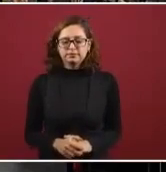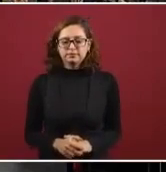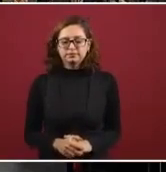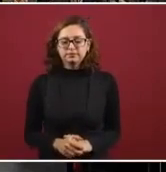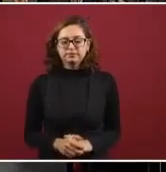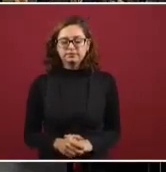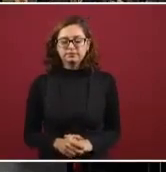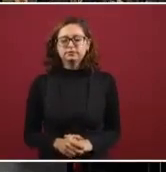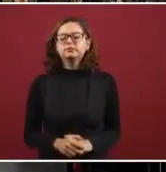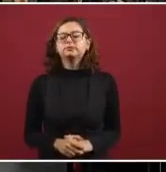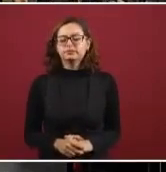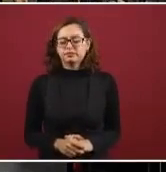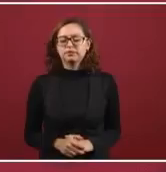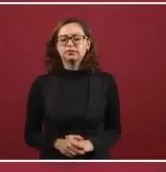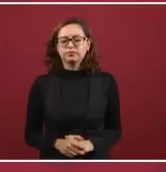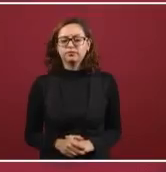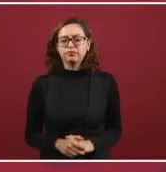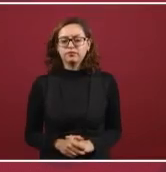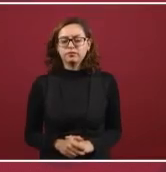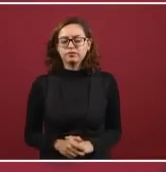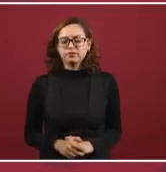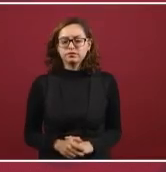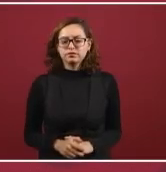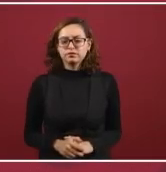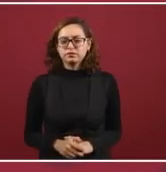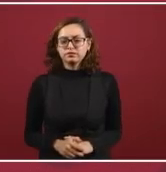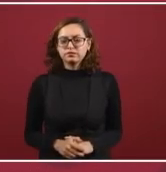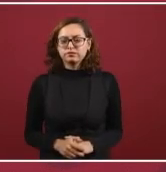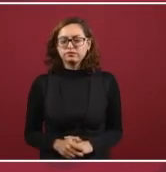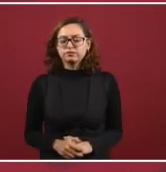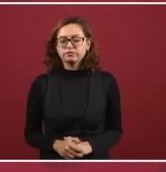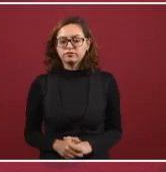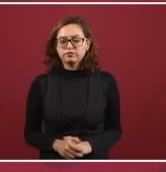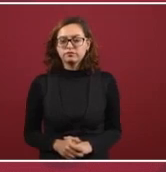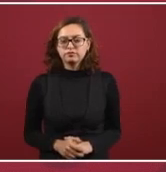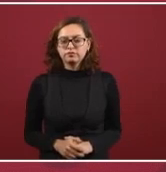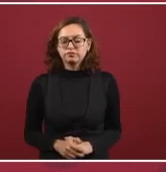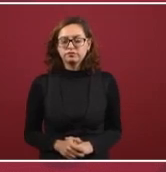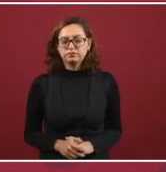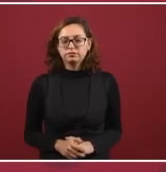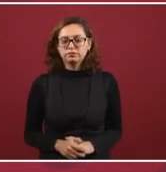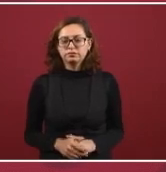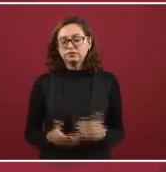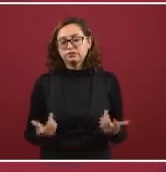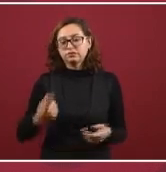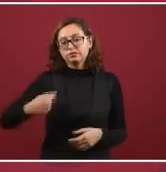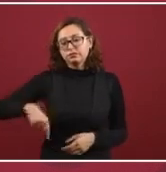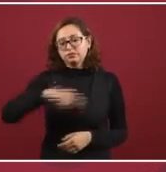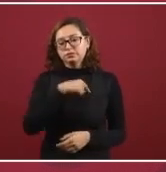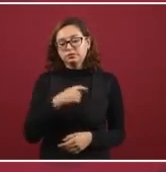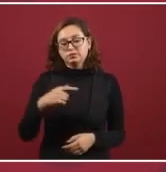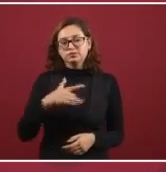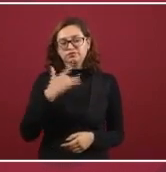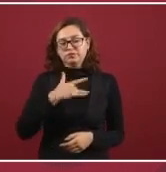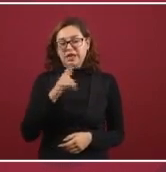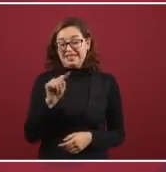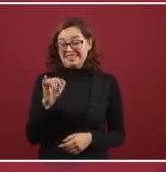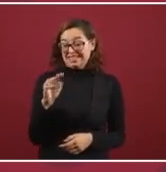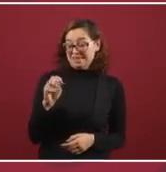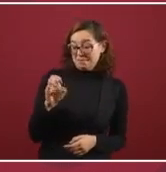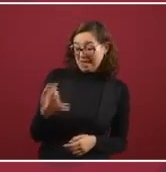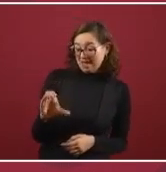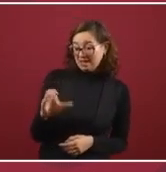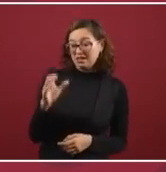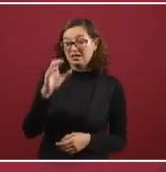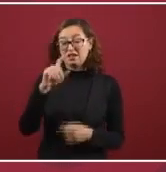Bueno, estamos esperando que ojalá se dé la ratificación del T-MEC o USMCA